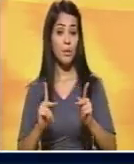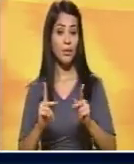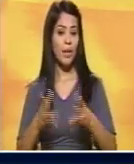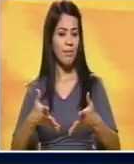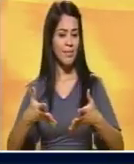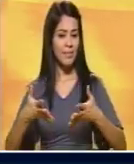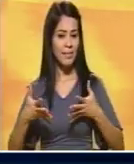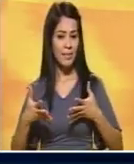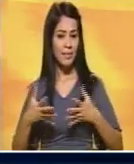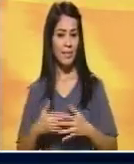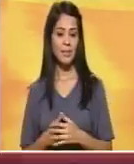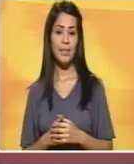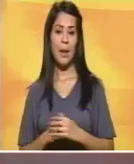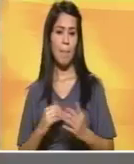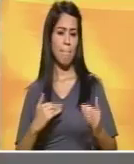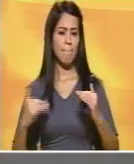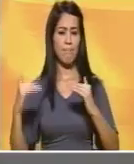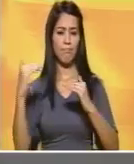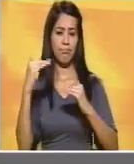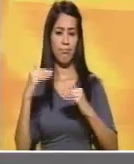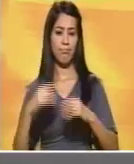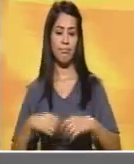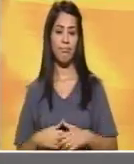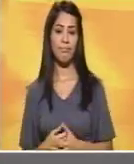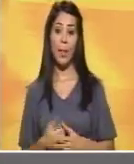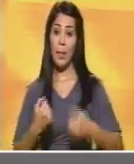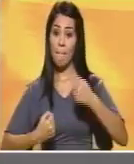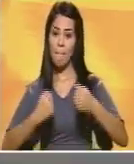el campeonato del máximo torneo de los motores.